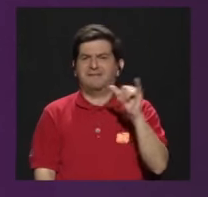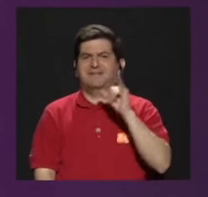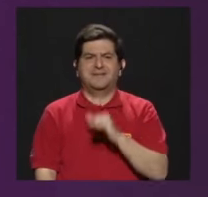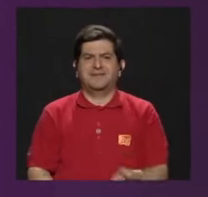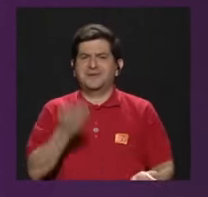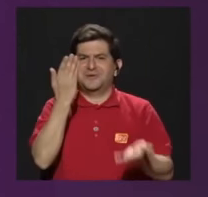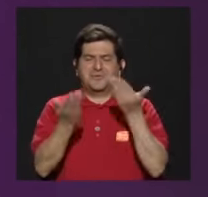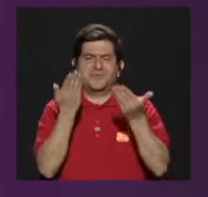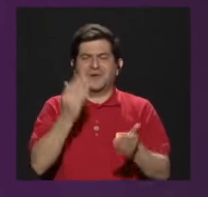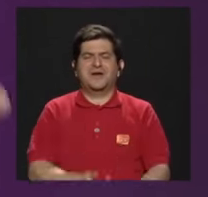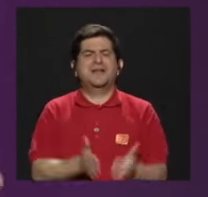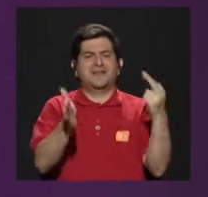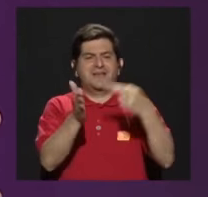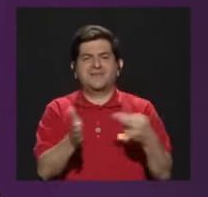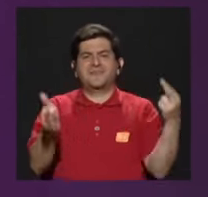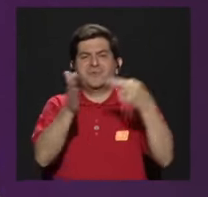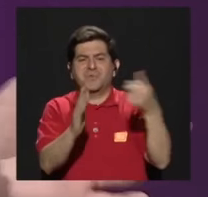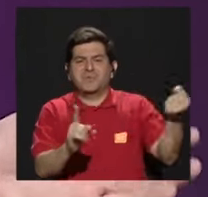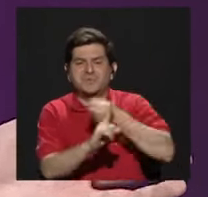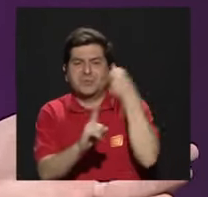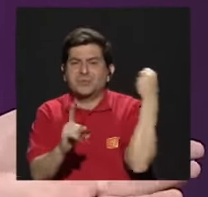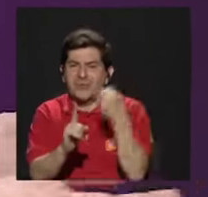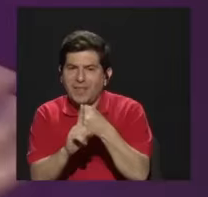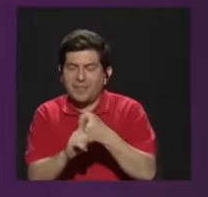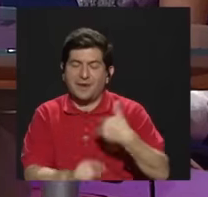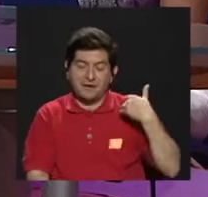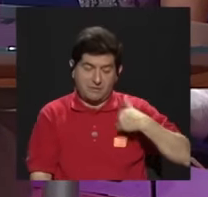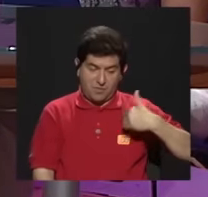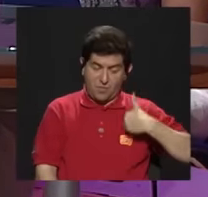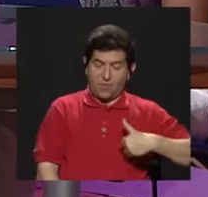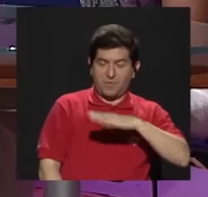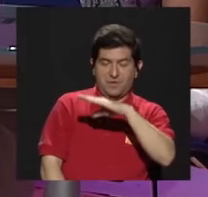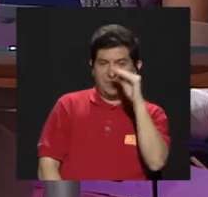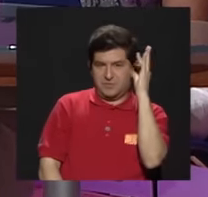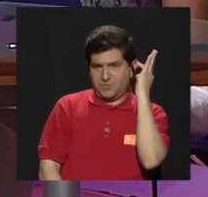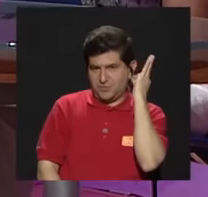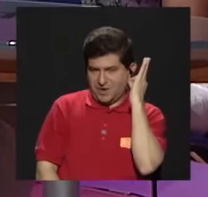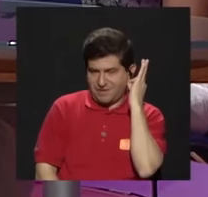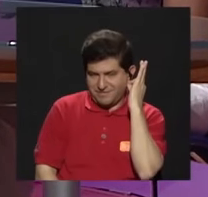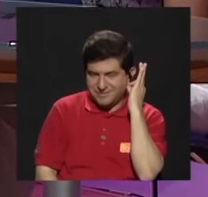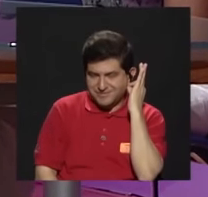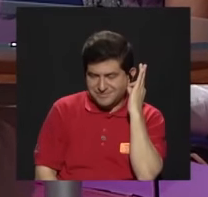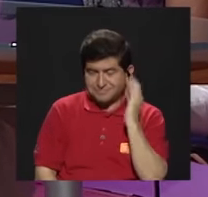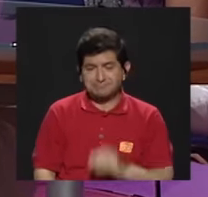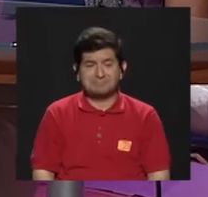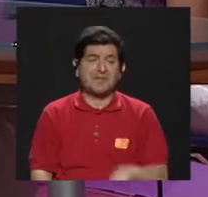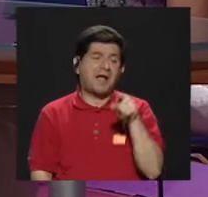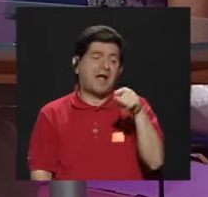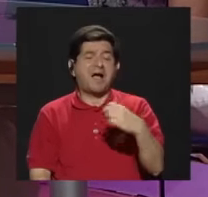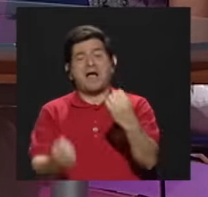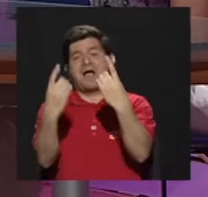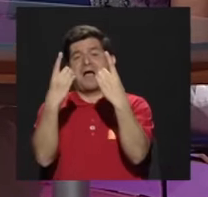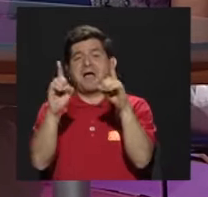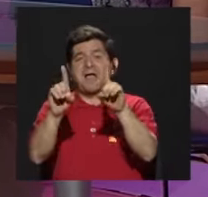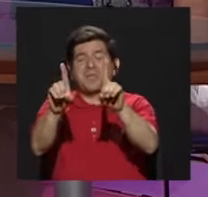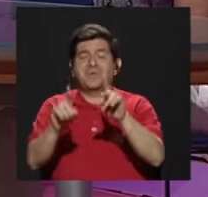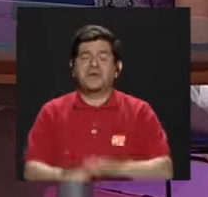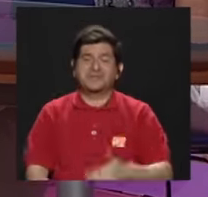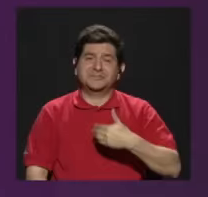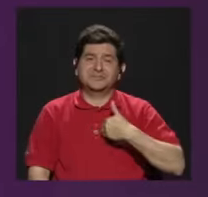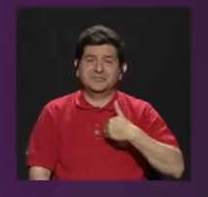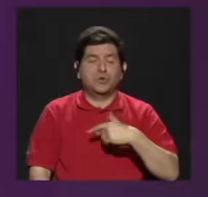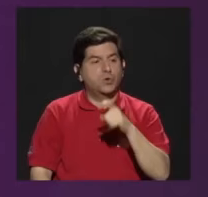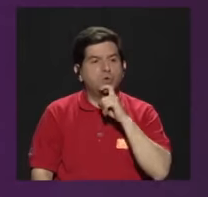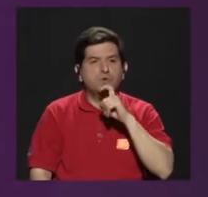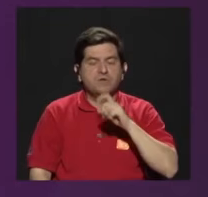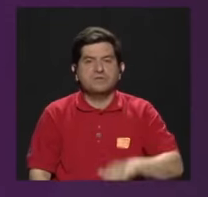¿verdad?, la misma reproducción de una violencia, tanto para hombres como para mujeres, porque, dice, así nos educaron, ¿verdad? Lo difícil es